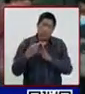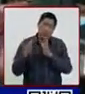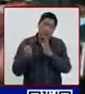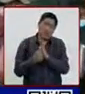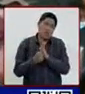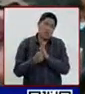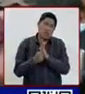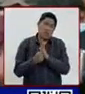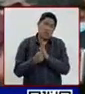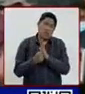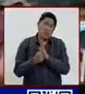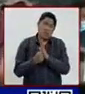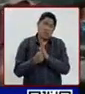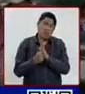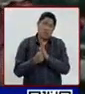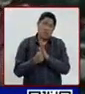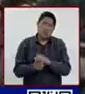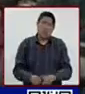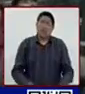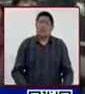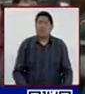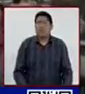resolución.